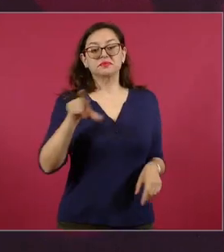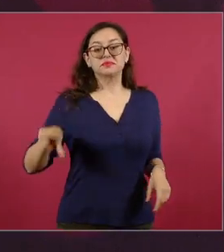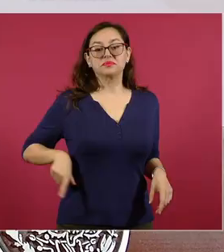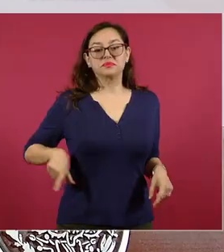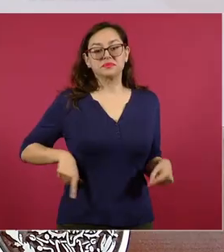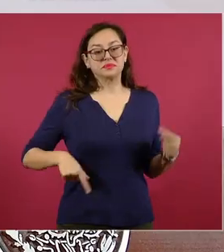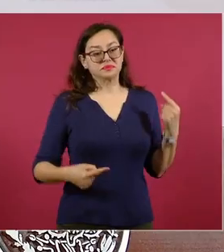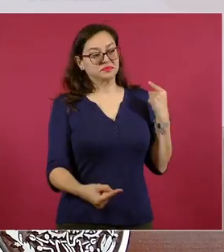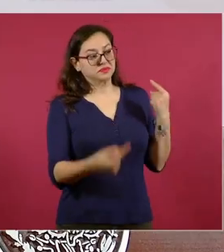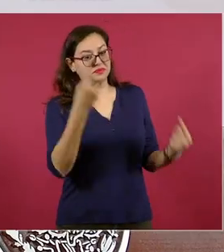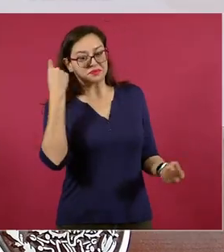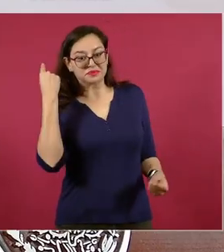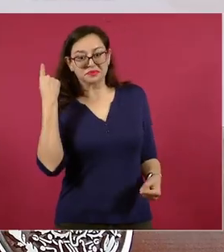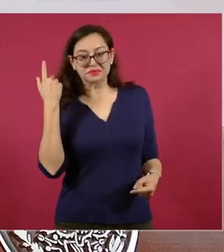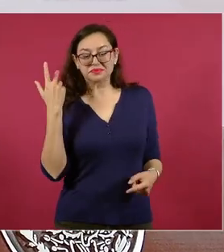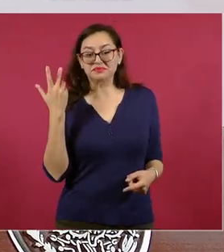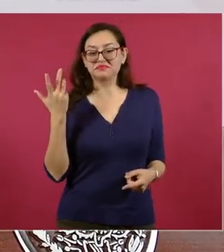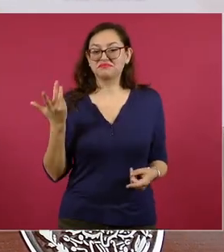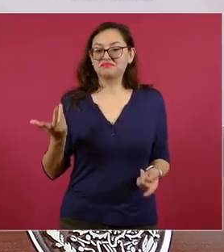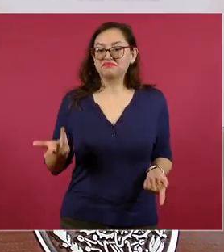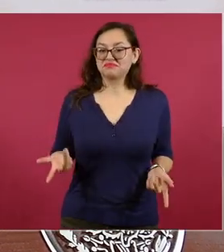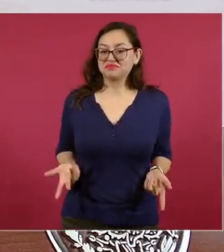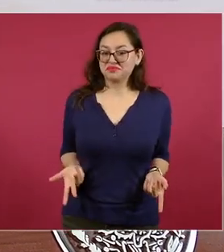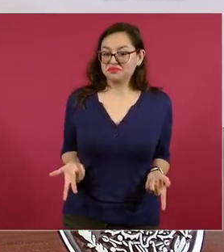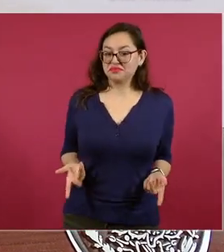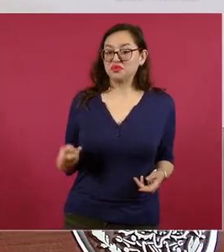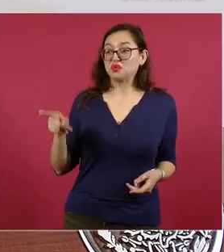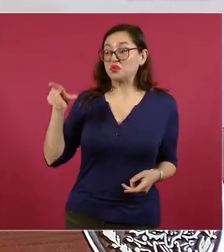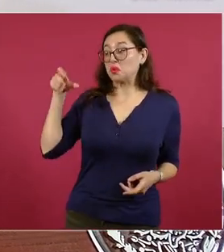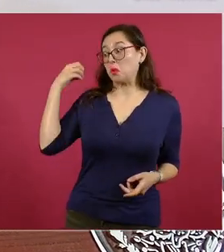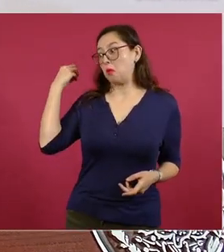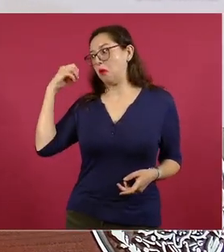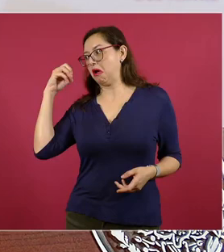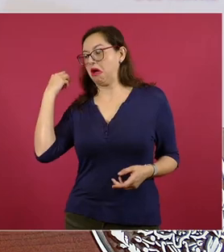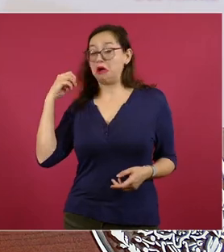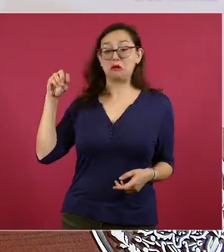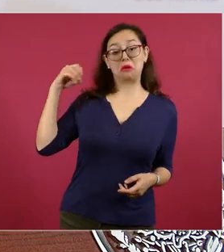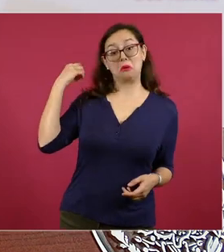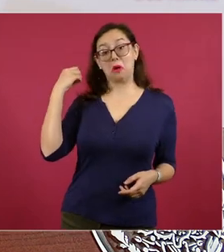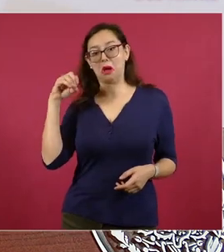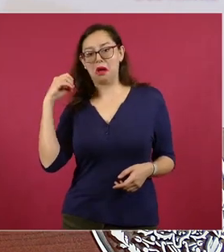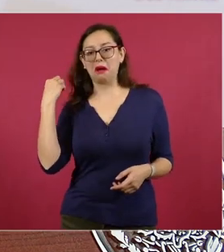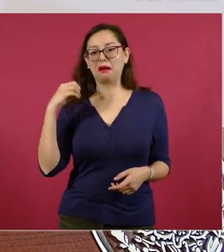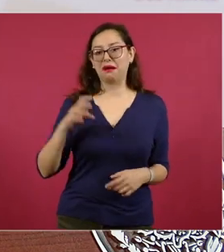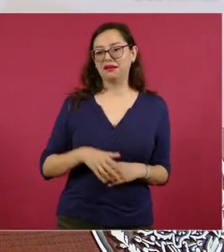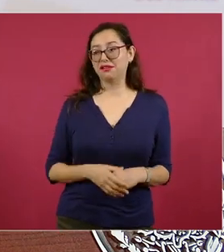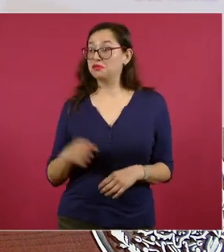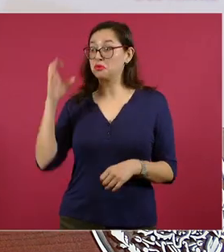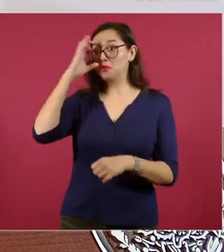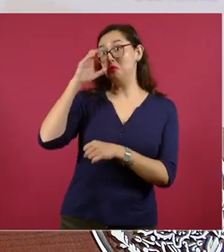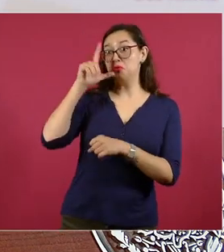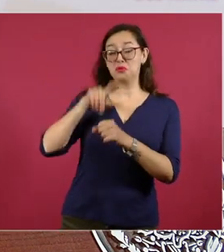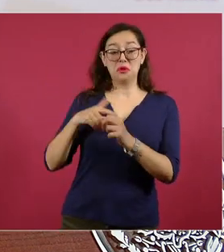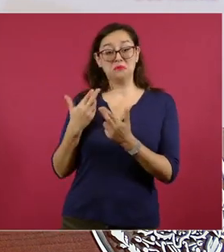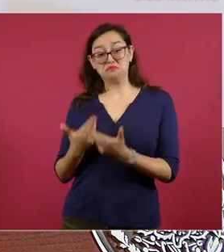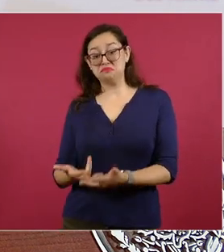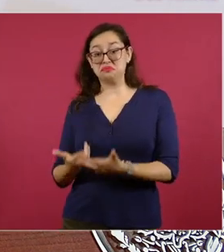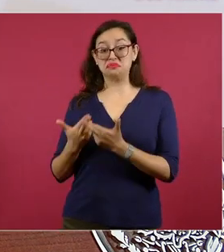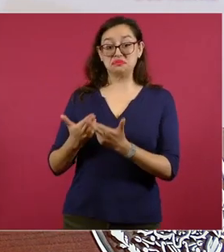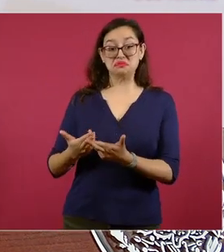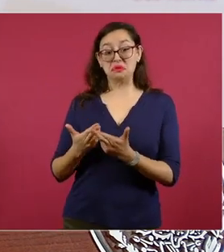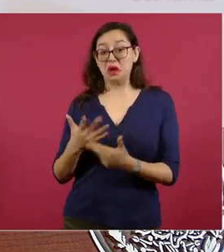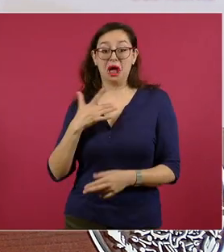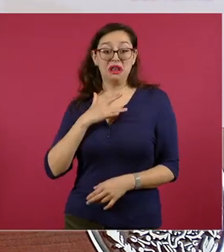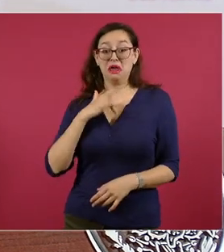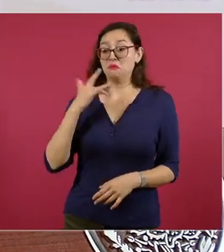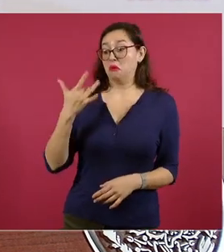había yo dicho de que Oaxaca era de los pueblos con más cultura en el mundo y que yo estaba